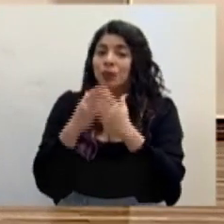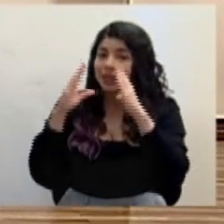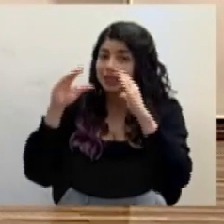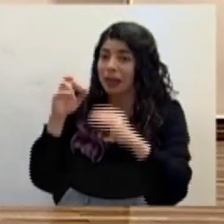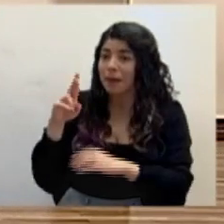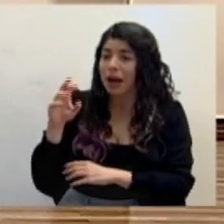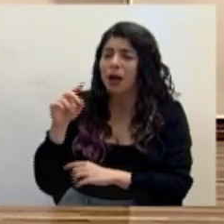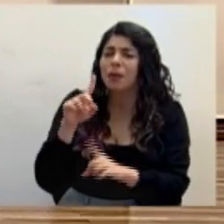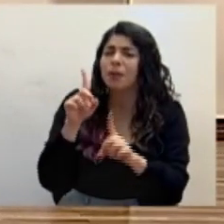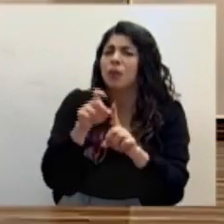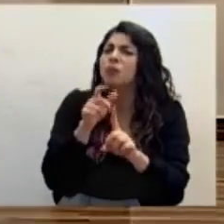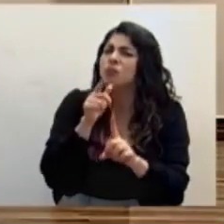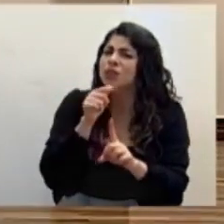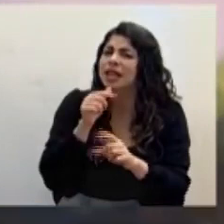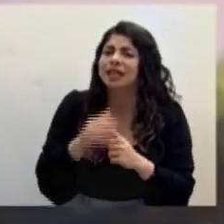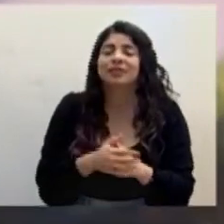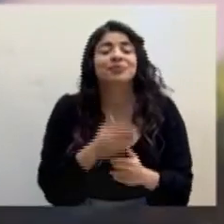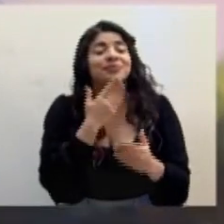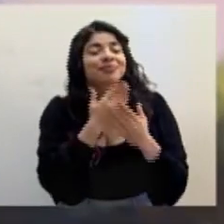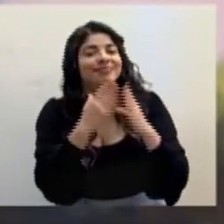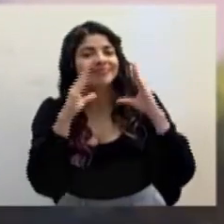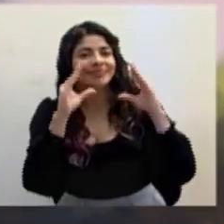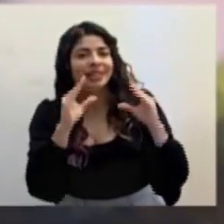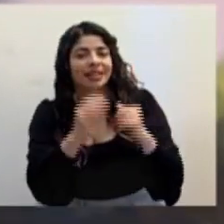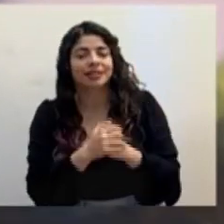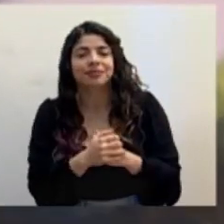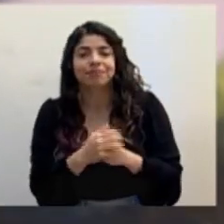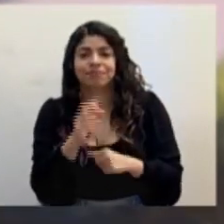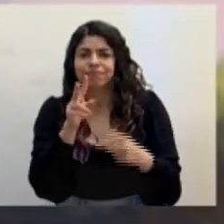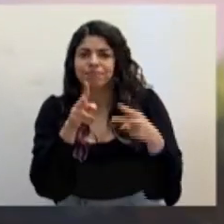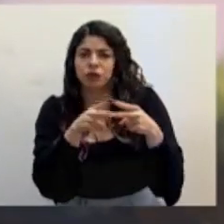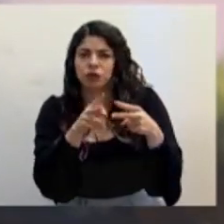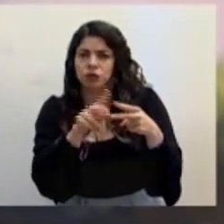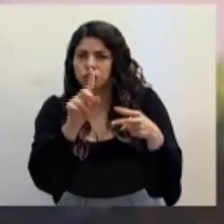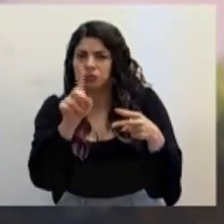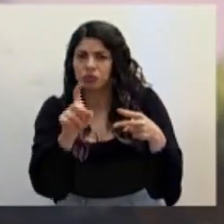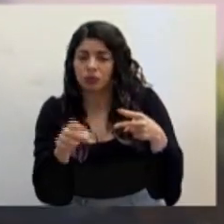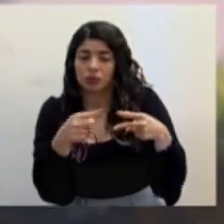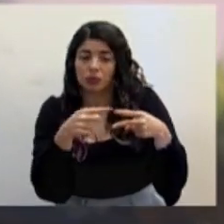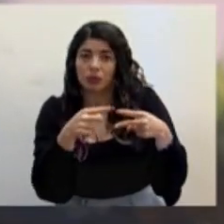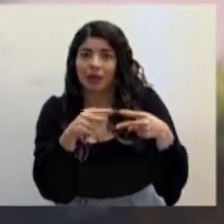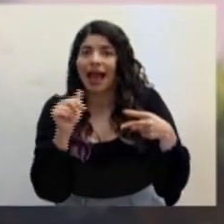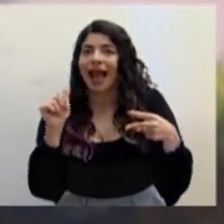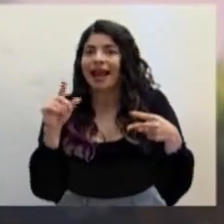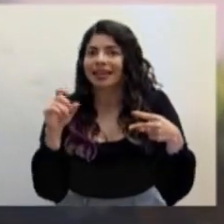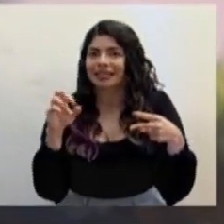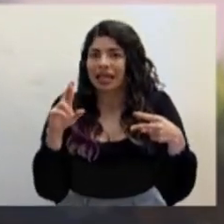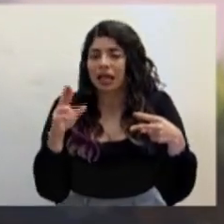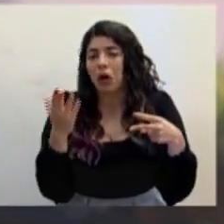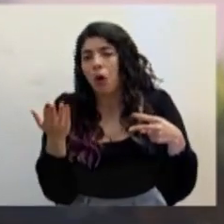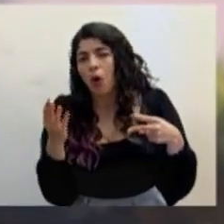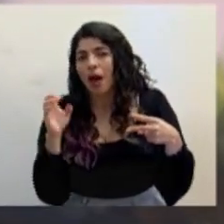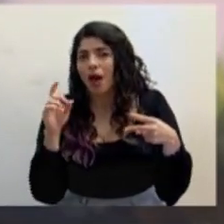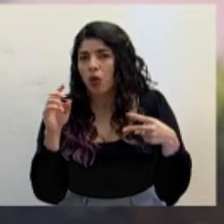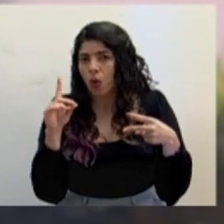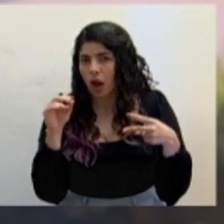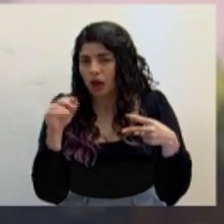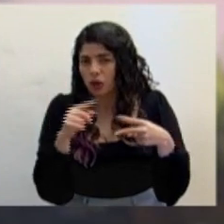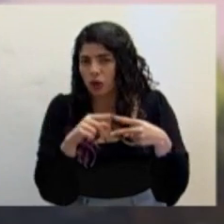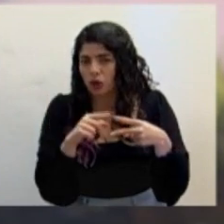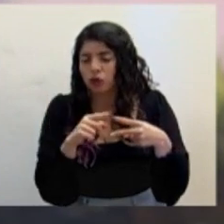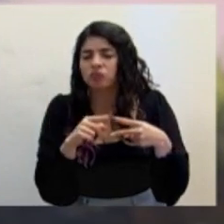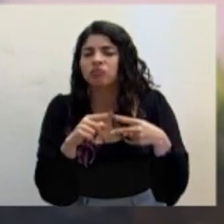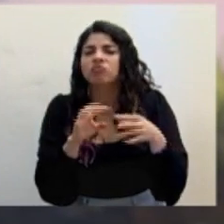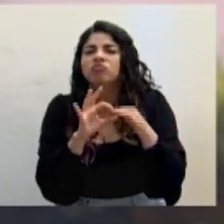quién va dirigida su consulta? Sí, buenas tardes. Son dos consultas. La primera es para don Alexander o tal vez don Eduardo. Es